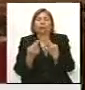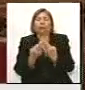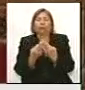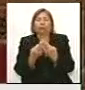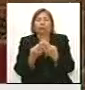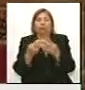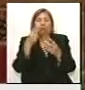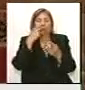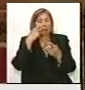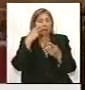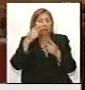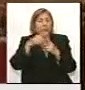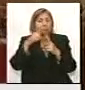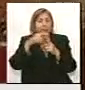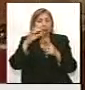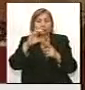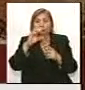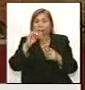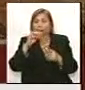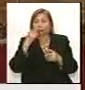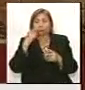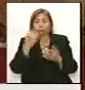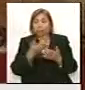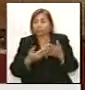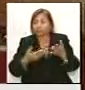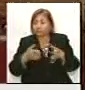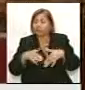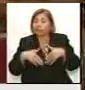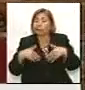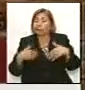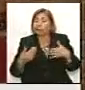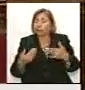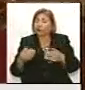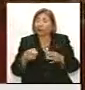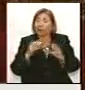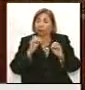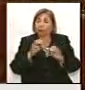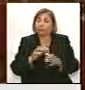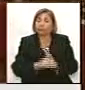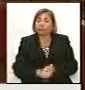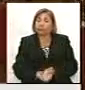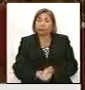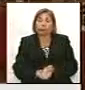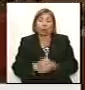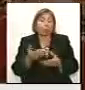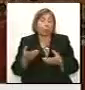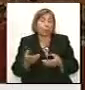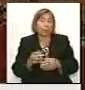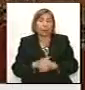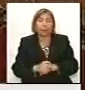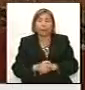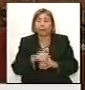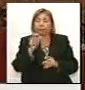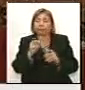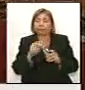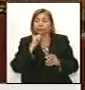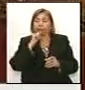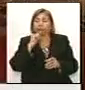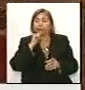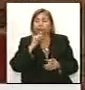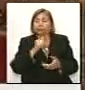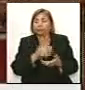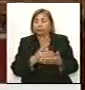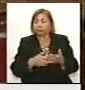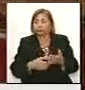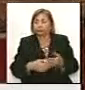técnicos, de iniciativas legislativas que hay, y de ser necesario tener una recomendación de qué otras faltan o modificaciones que habría